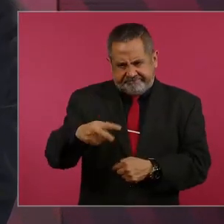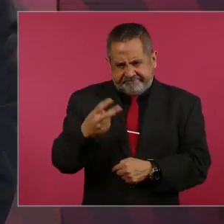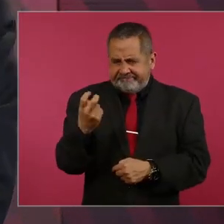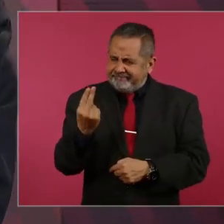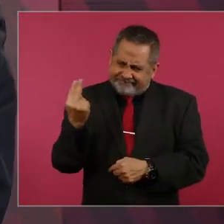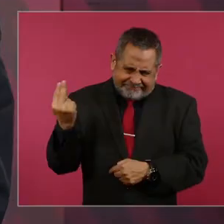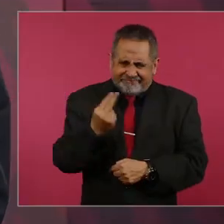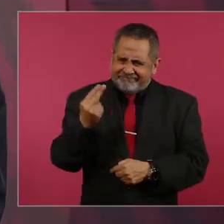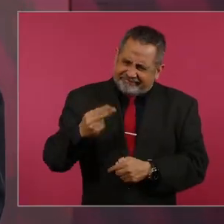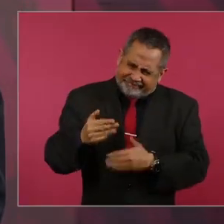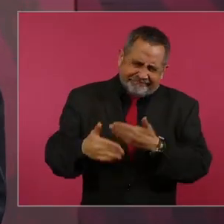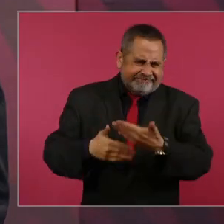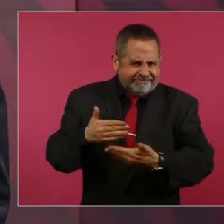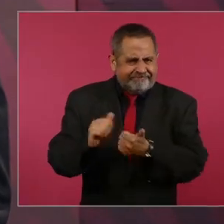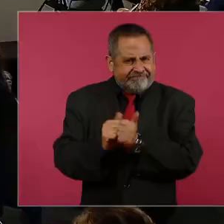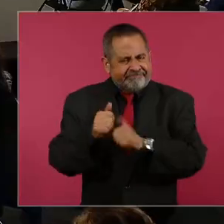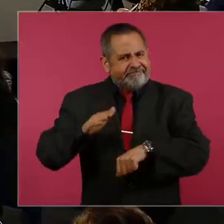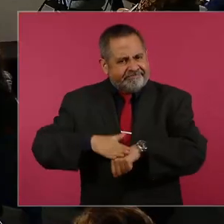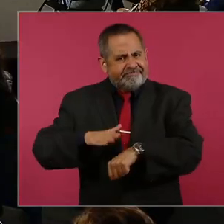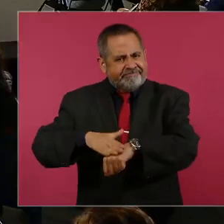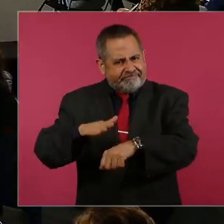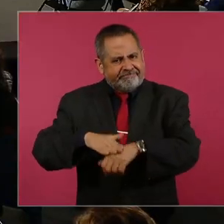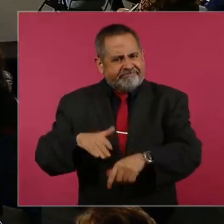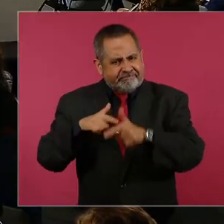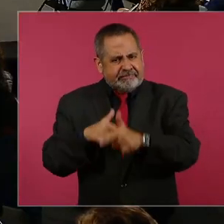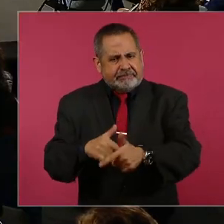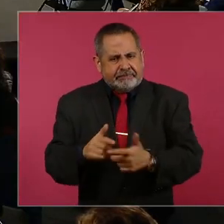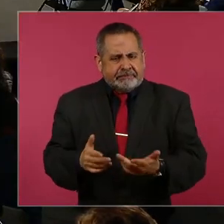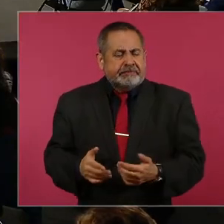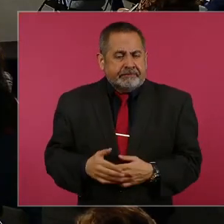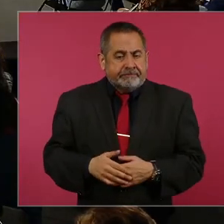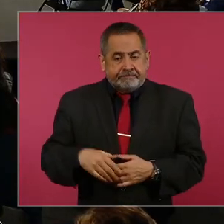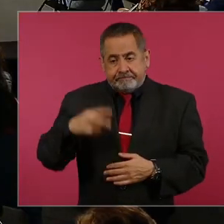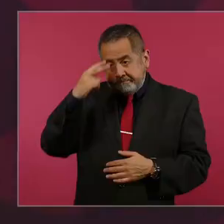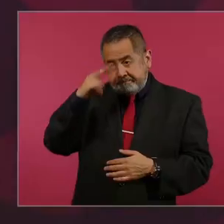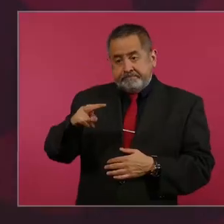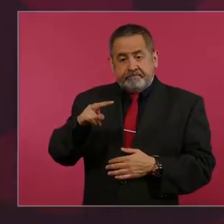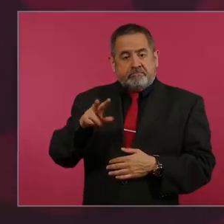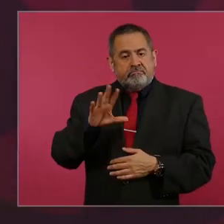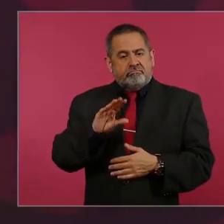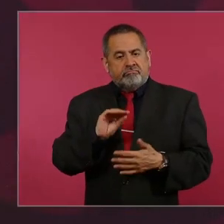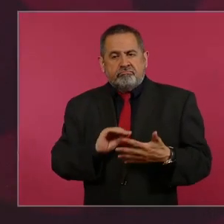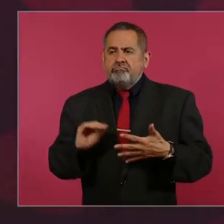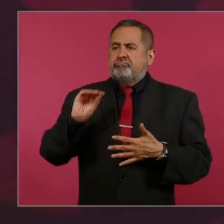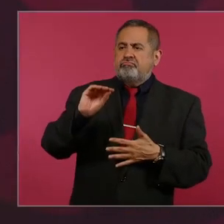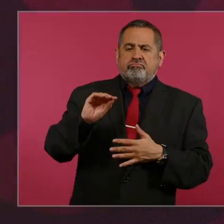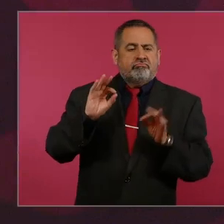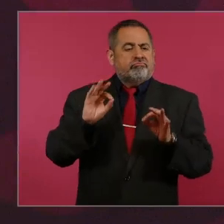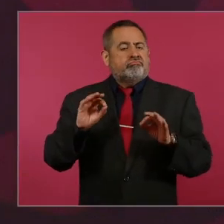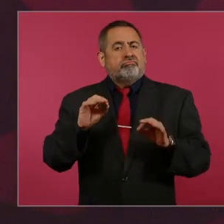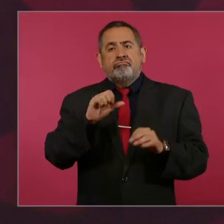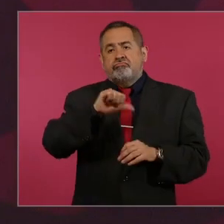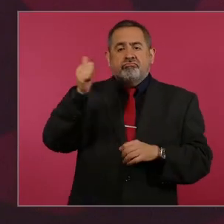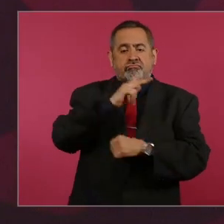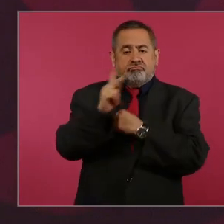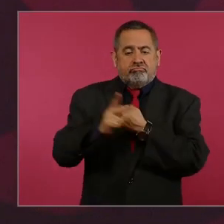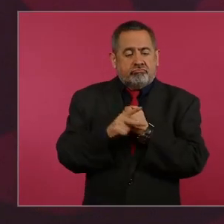Hemos avanzado mucho. México ya tiene un lugar, un sitio